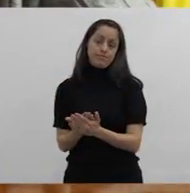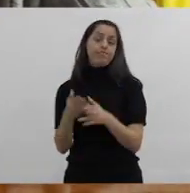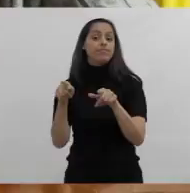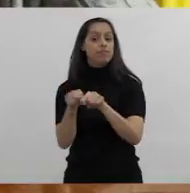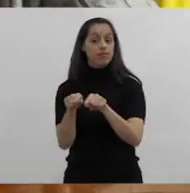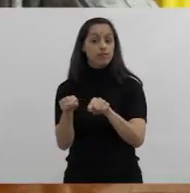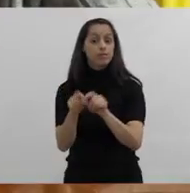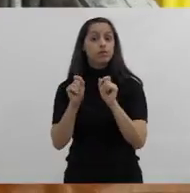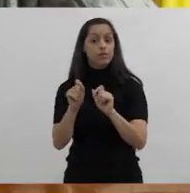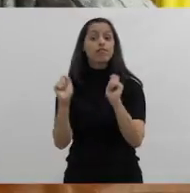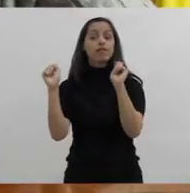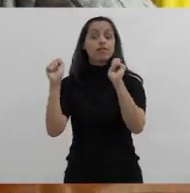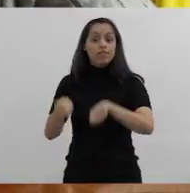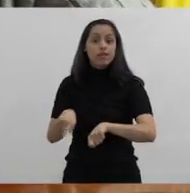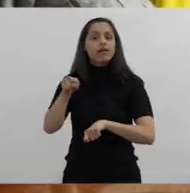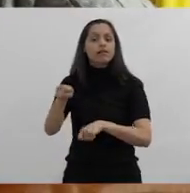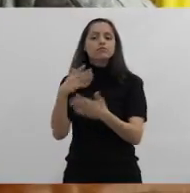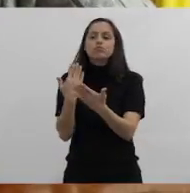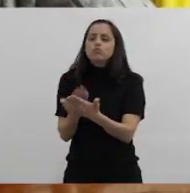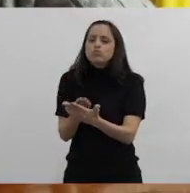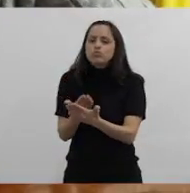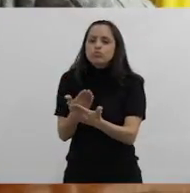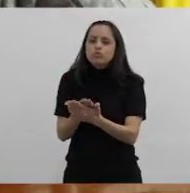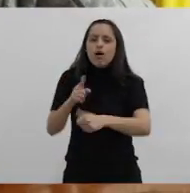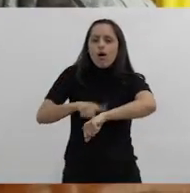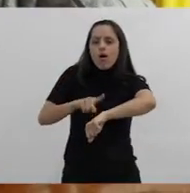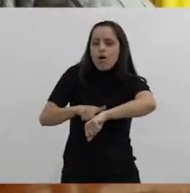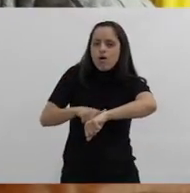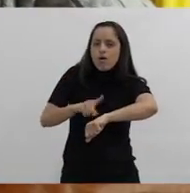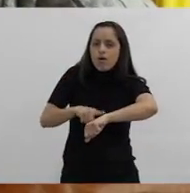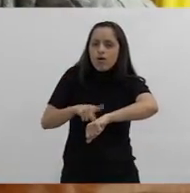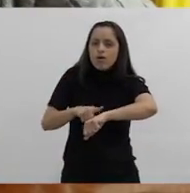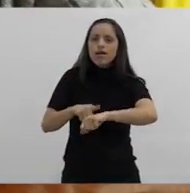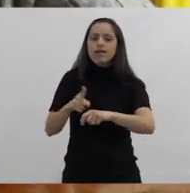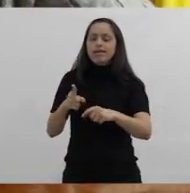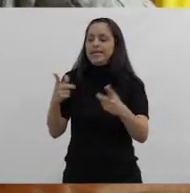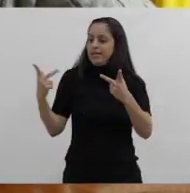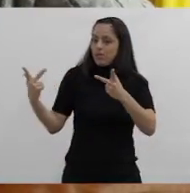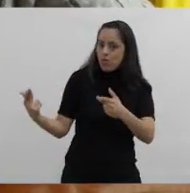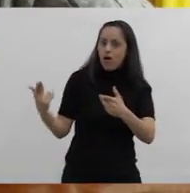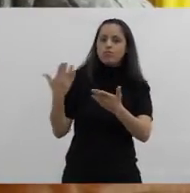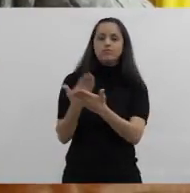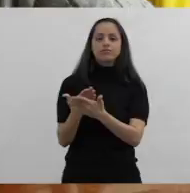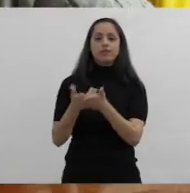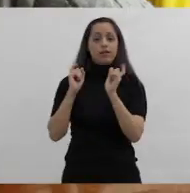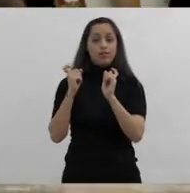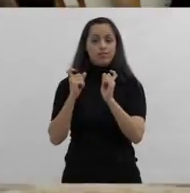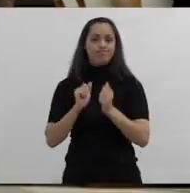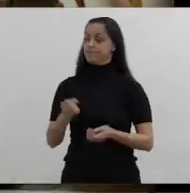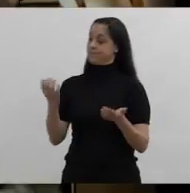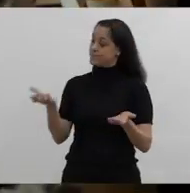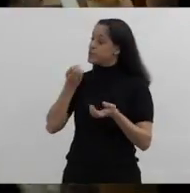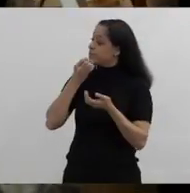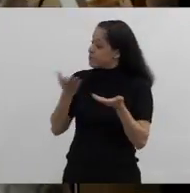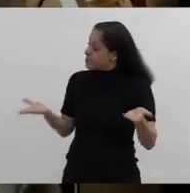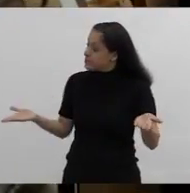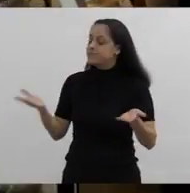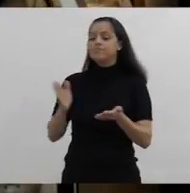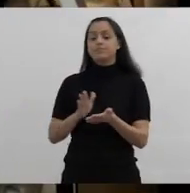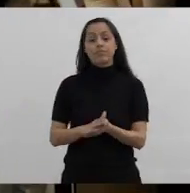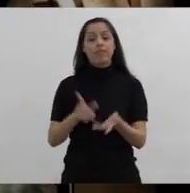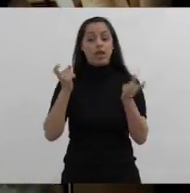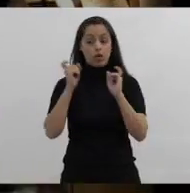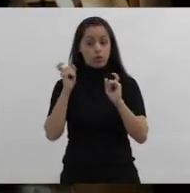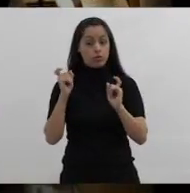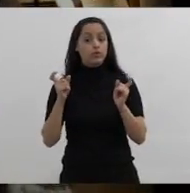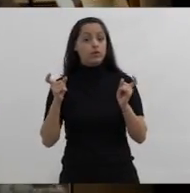escuela. Y es condición poder tener un horario de reunión en común. Bueno,